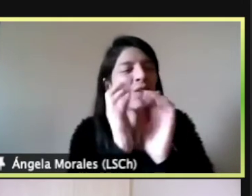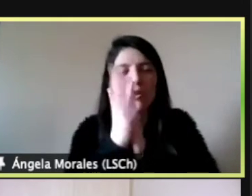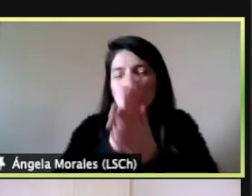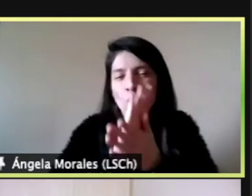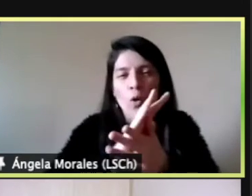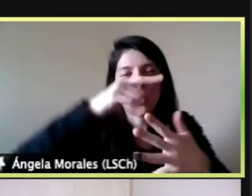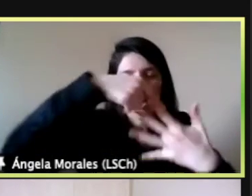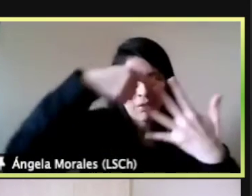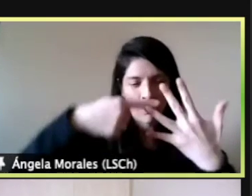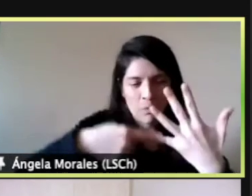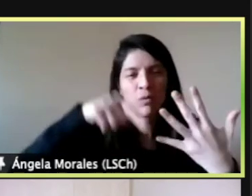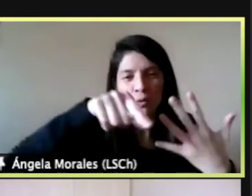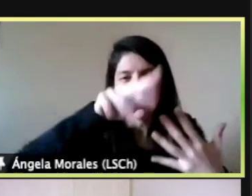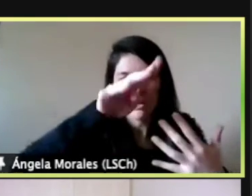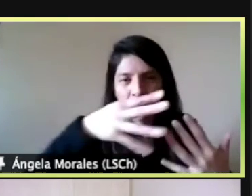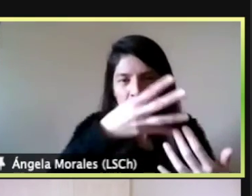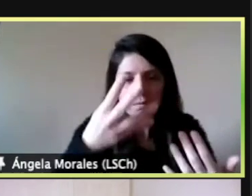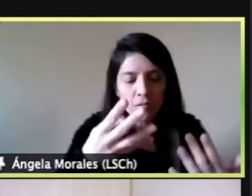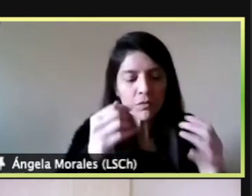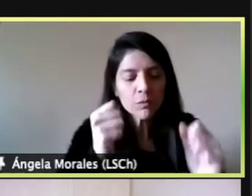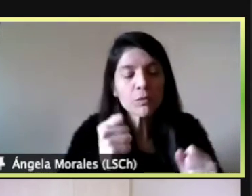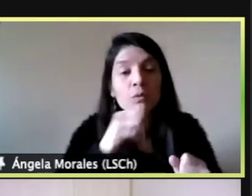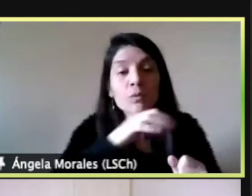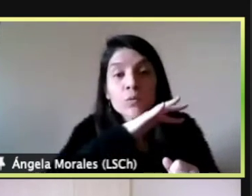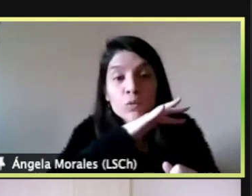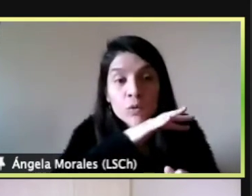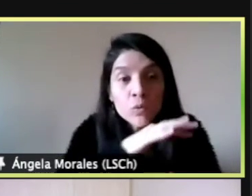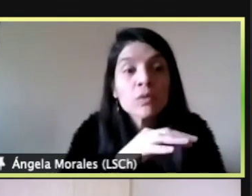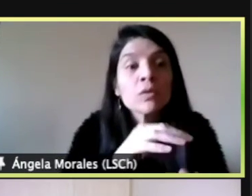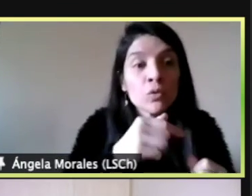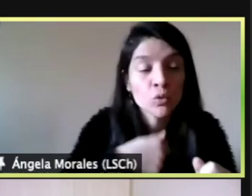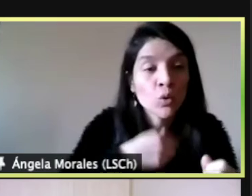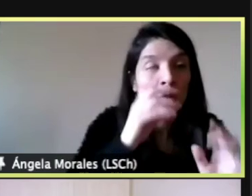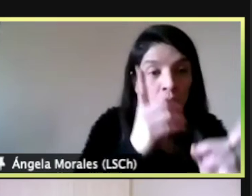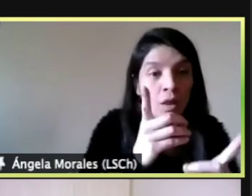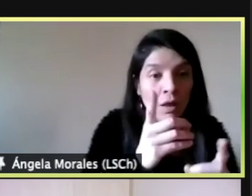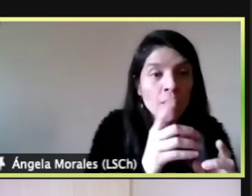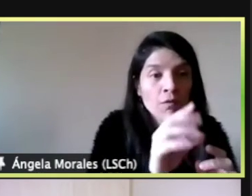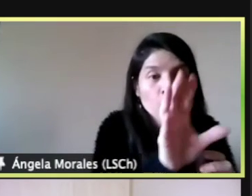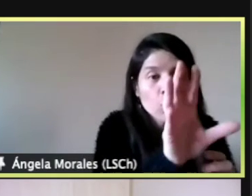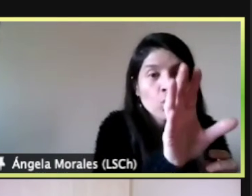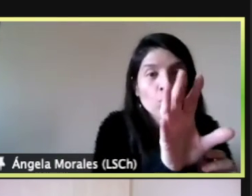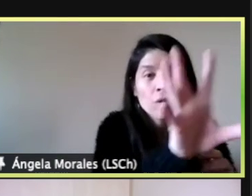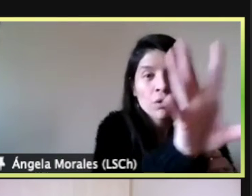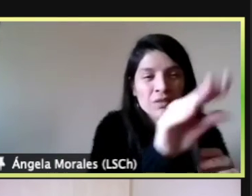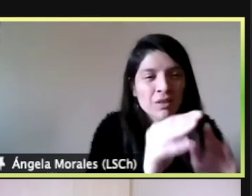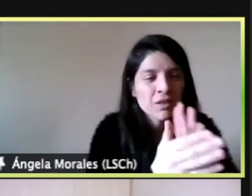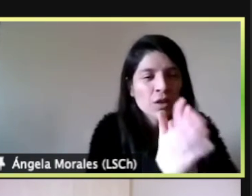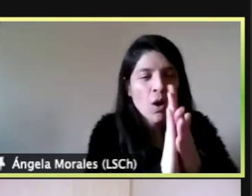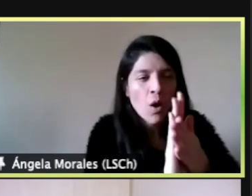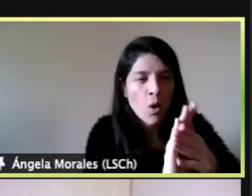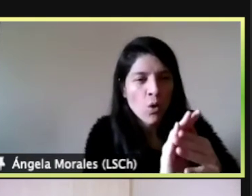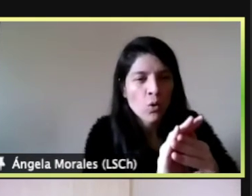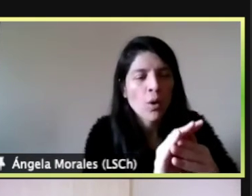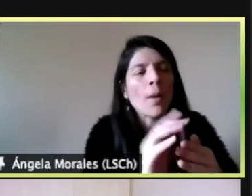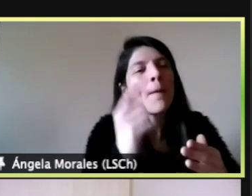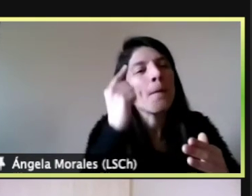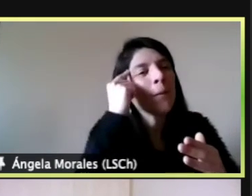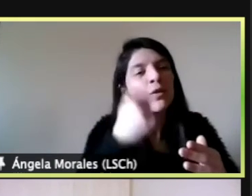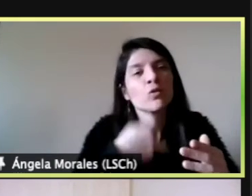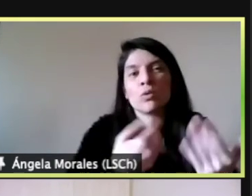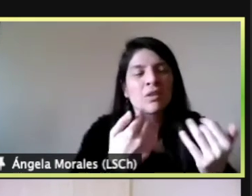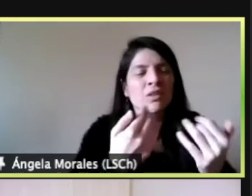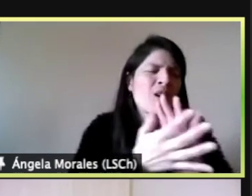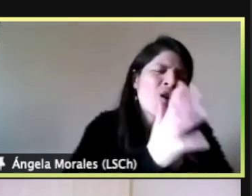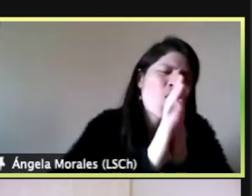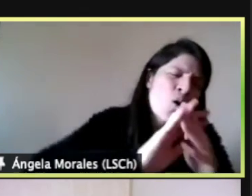seleccionar esta tabla, pero nuevamente yo tendría que recorrer toda la tabla para llegar hasta el último valor. Esto ya Excel lo